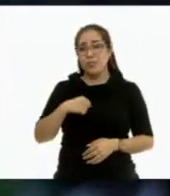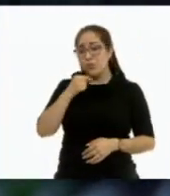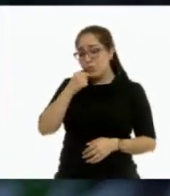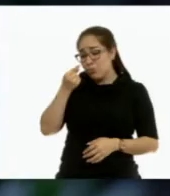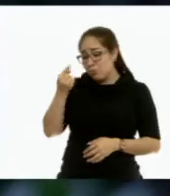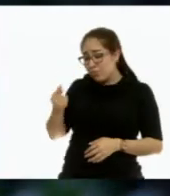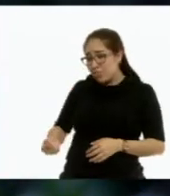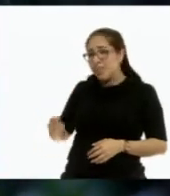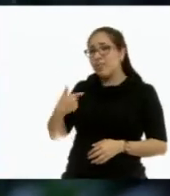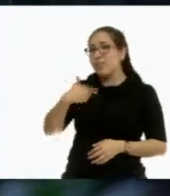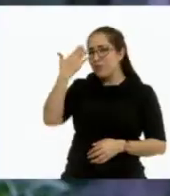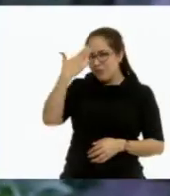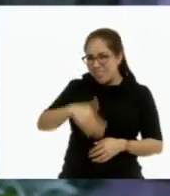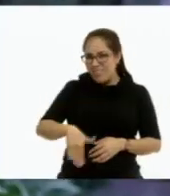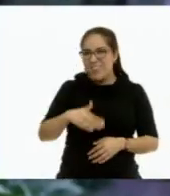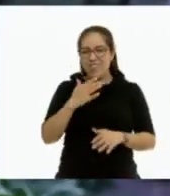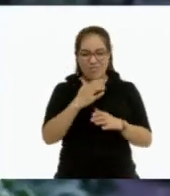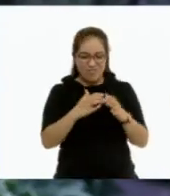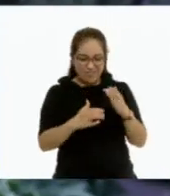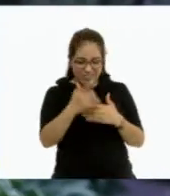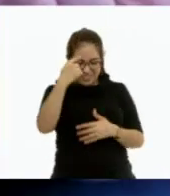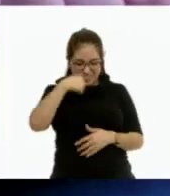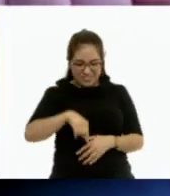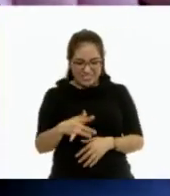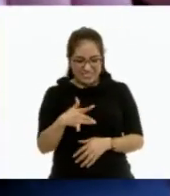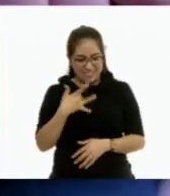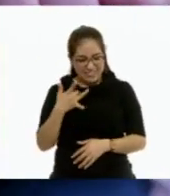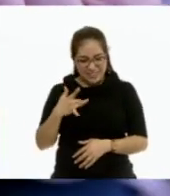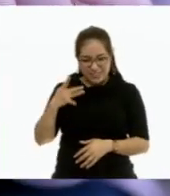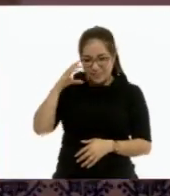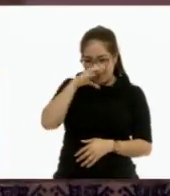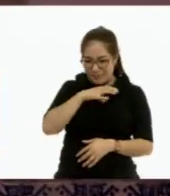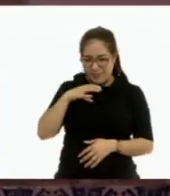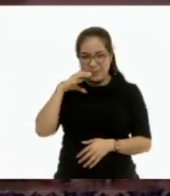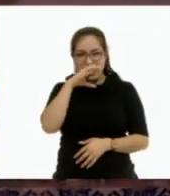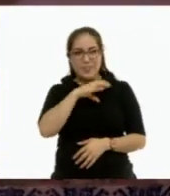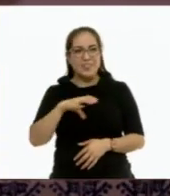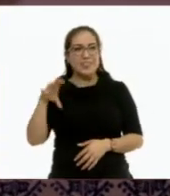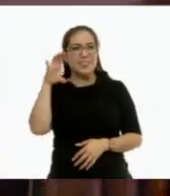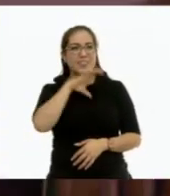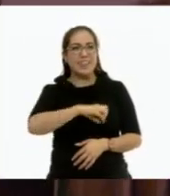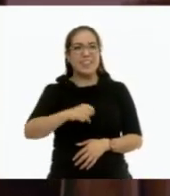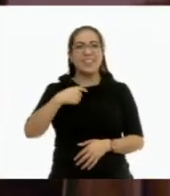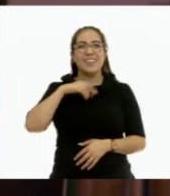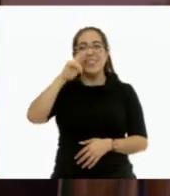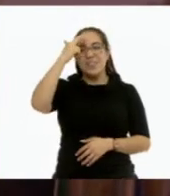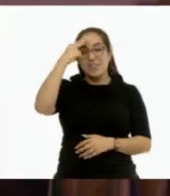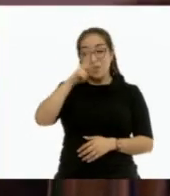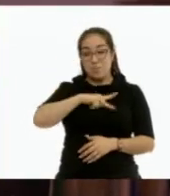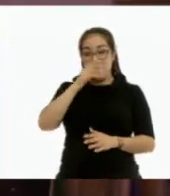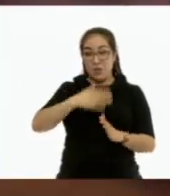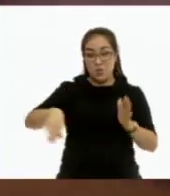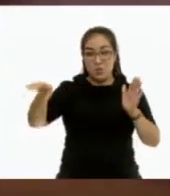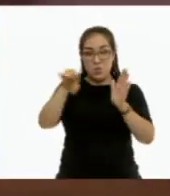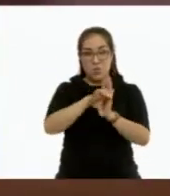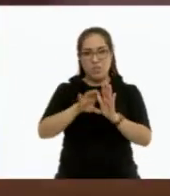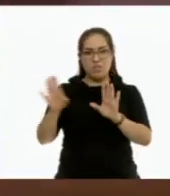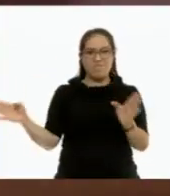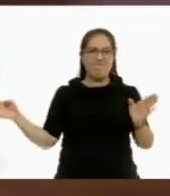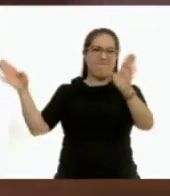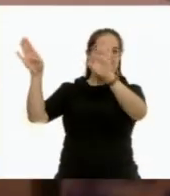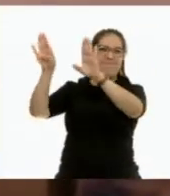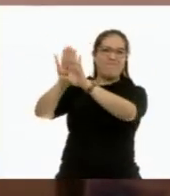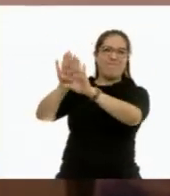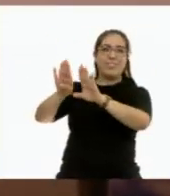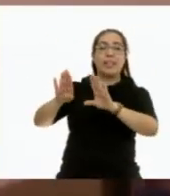pequeña sabía que había algo diferente en mí que me encantaba. Me acuerdo cuando me encerraba en mi cuarto y leía todos los